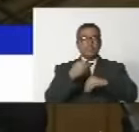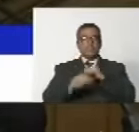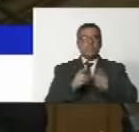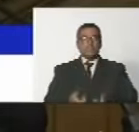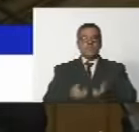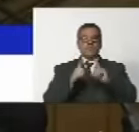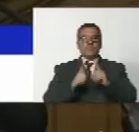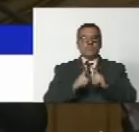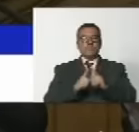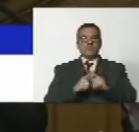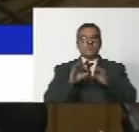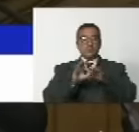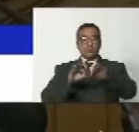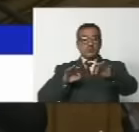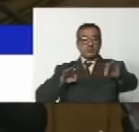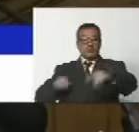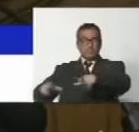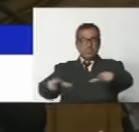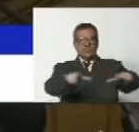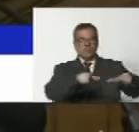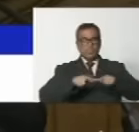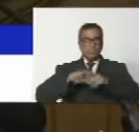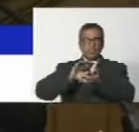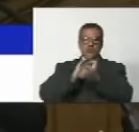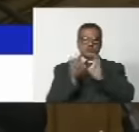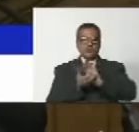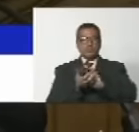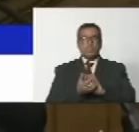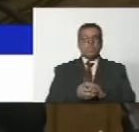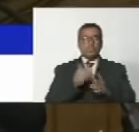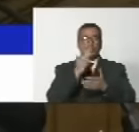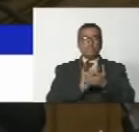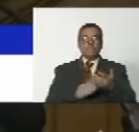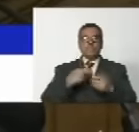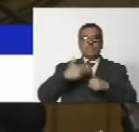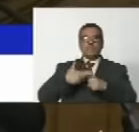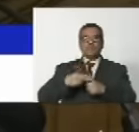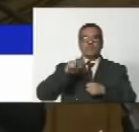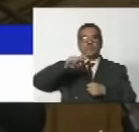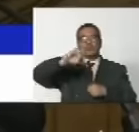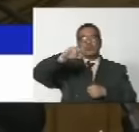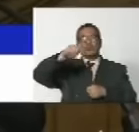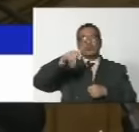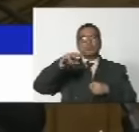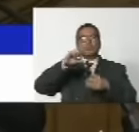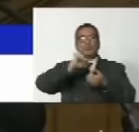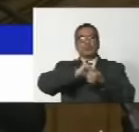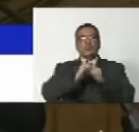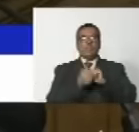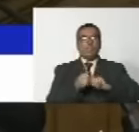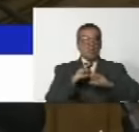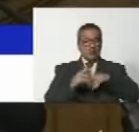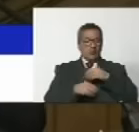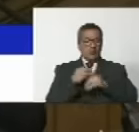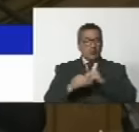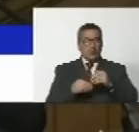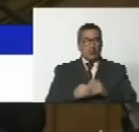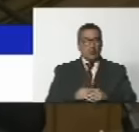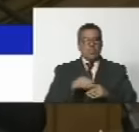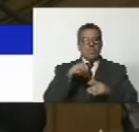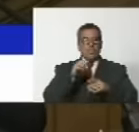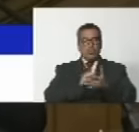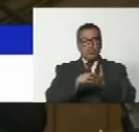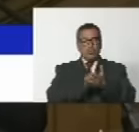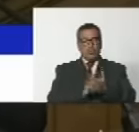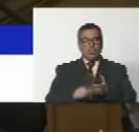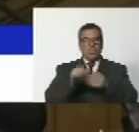cual se autoriza la extensión del área geográfica de la empresa mixta Petroquiriquiri, Sociedad Anónima, de conformidad con lo consagrado